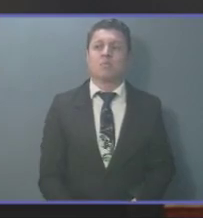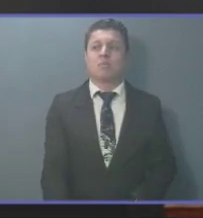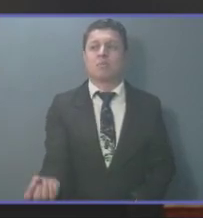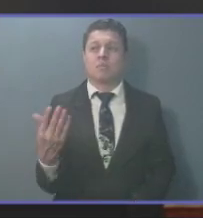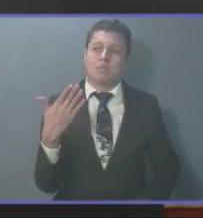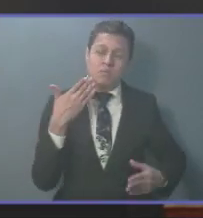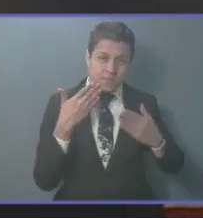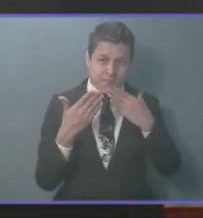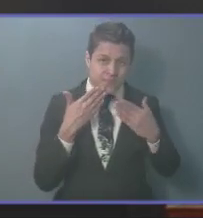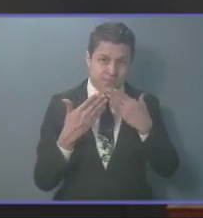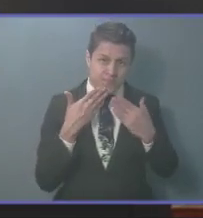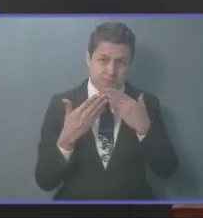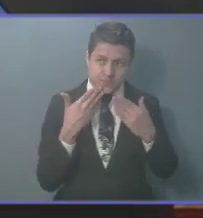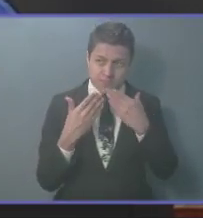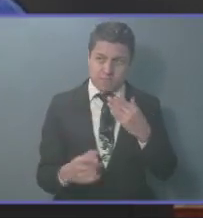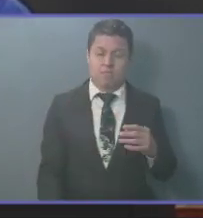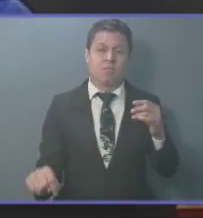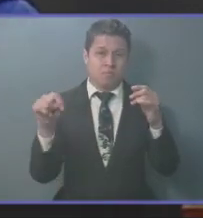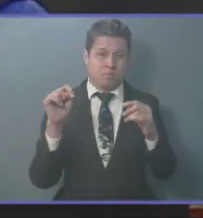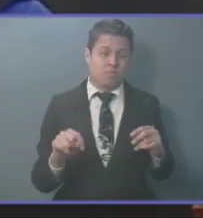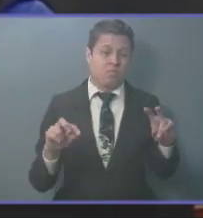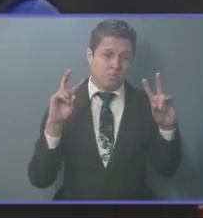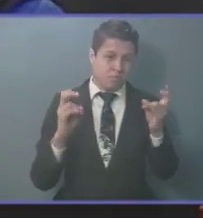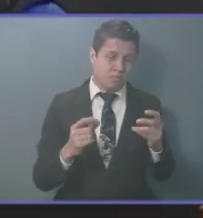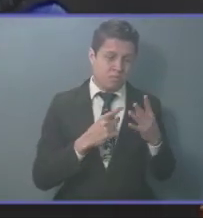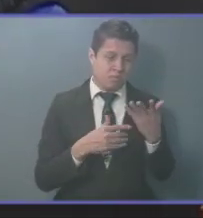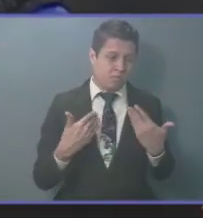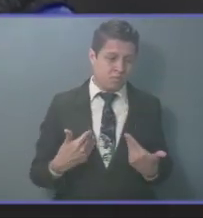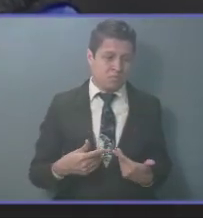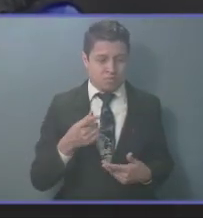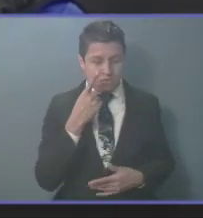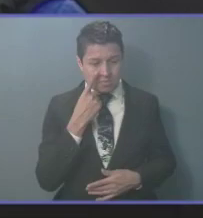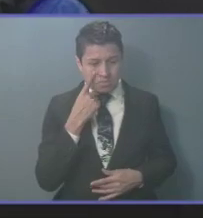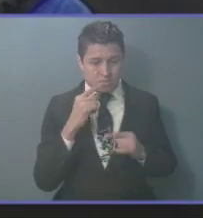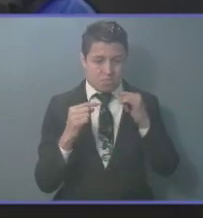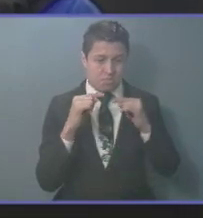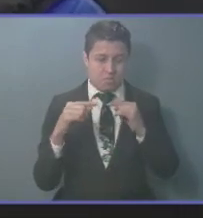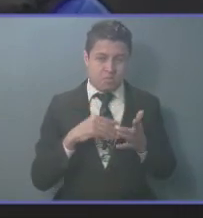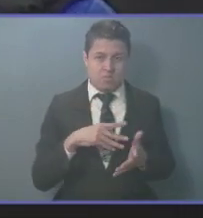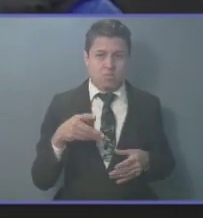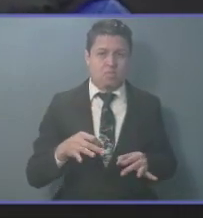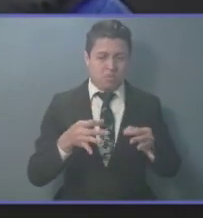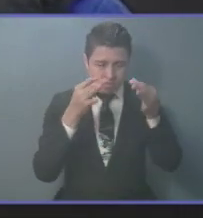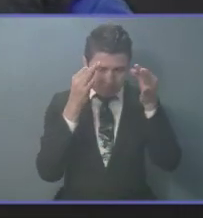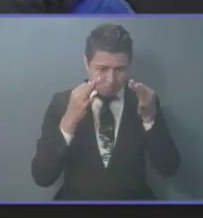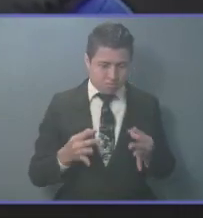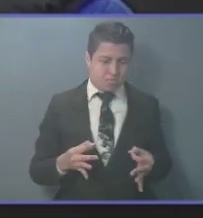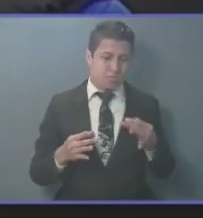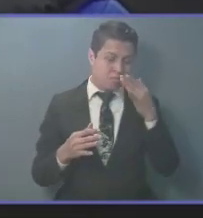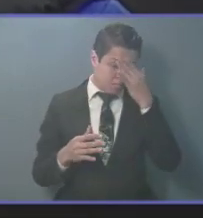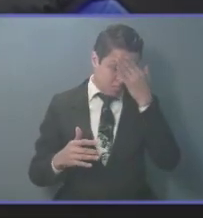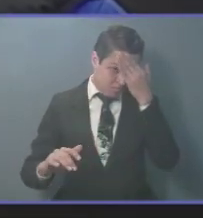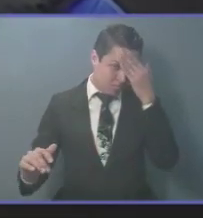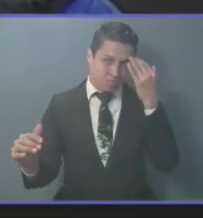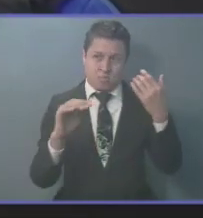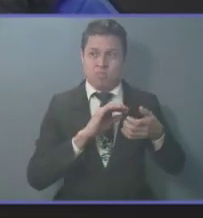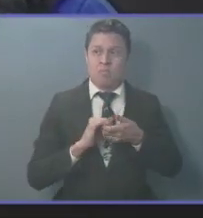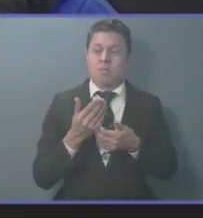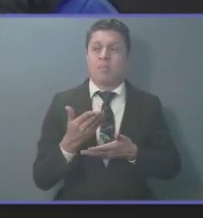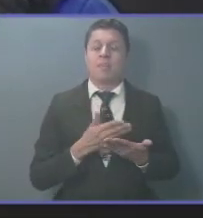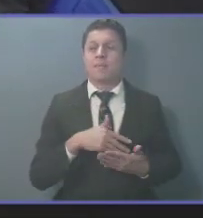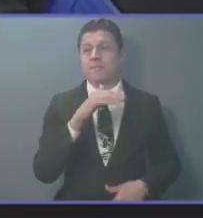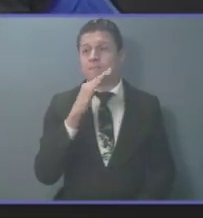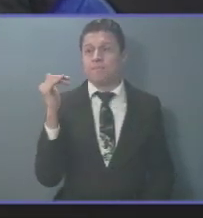siguiente: estos deberes de preservar la democracia, la dignidad, la unidad de la